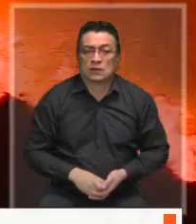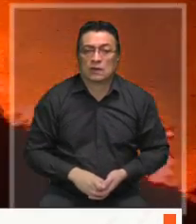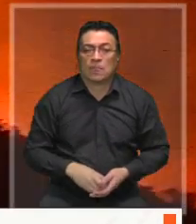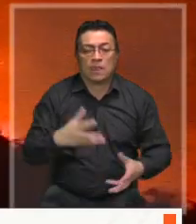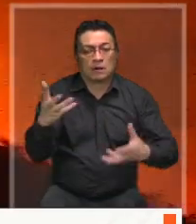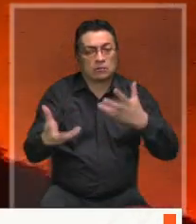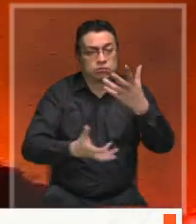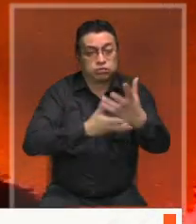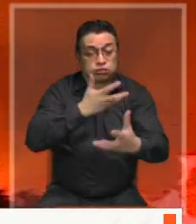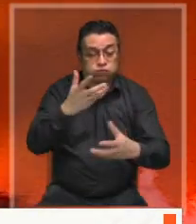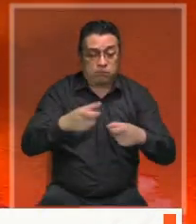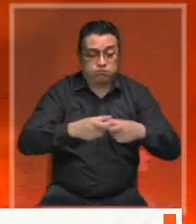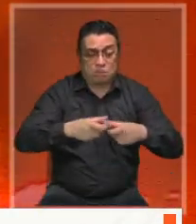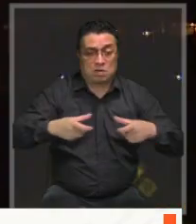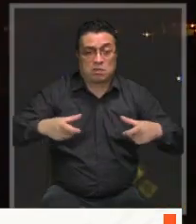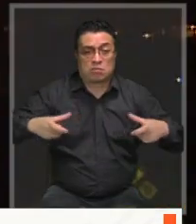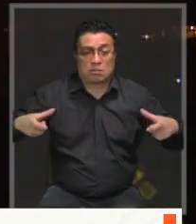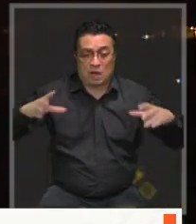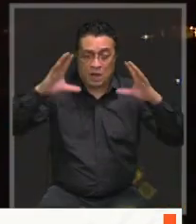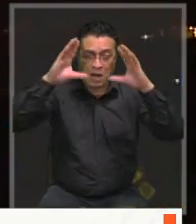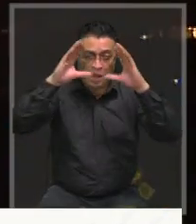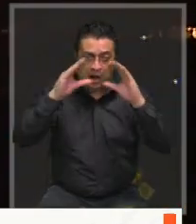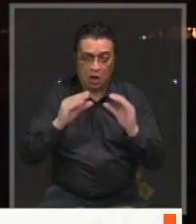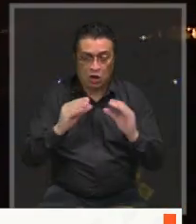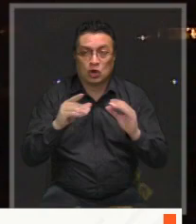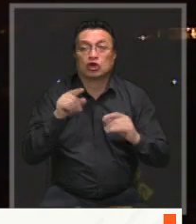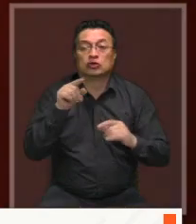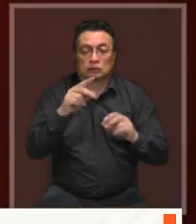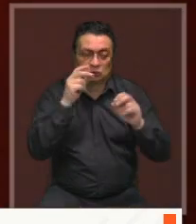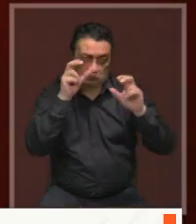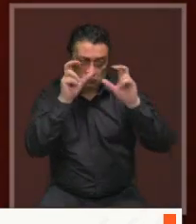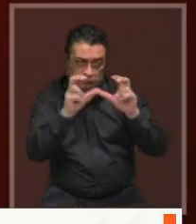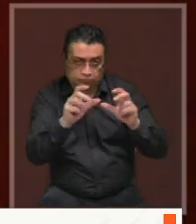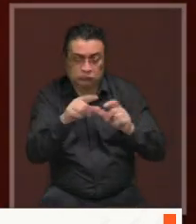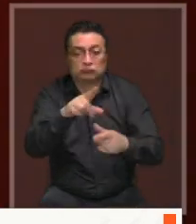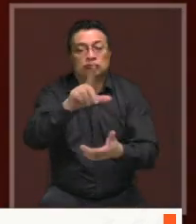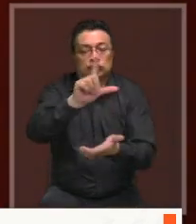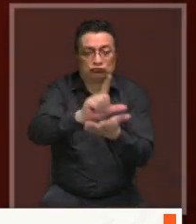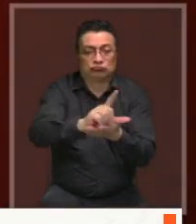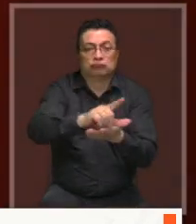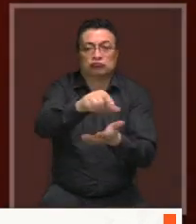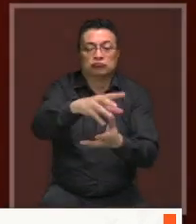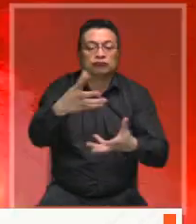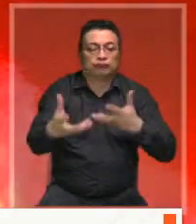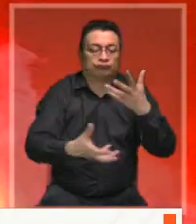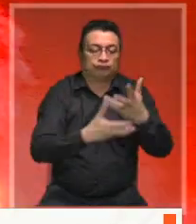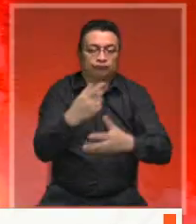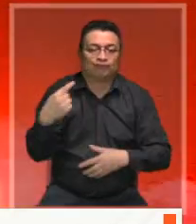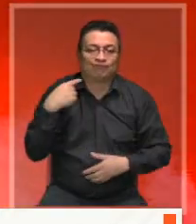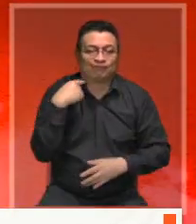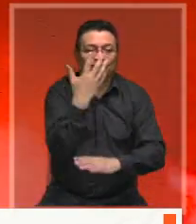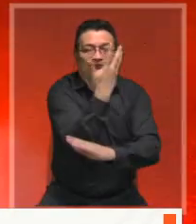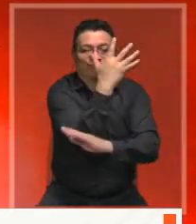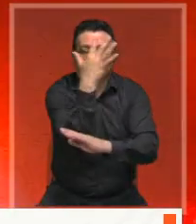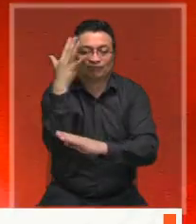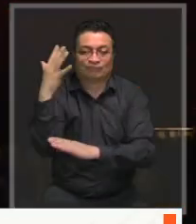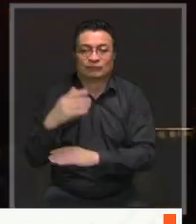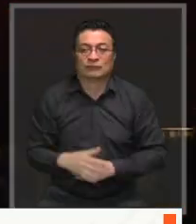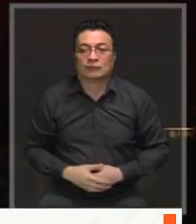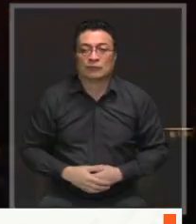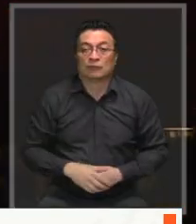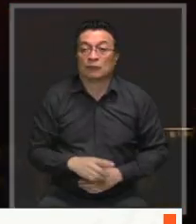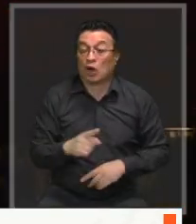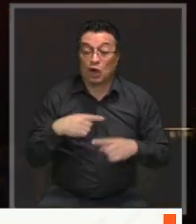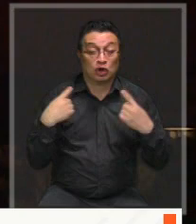Siniestro que se intensificó al caer la noche con la atención puesta en el epicentro de un nuevo desastre forestal. Y están todos